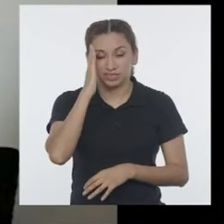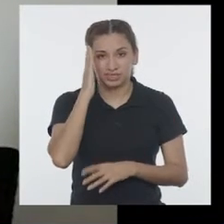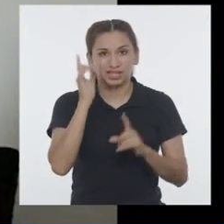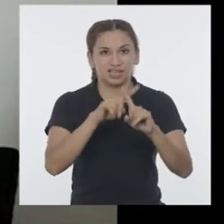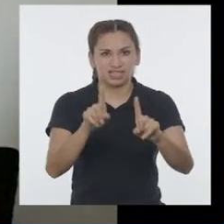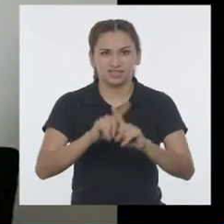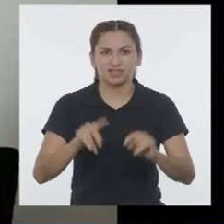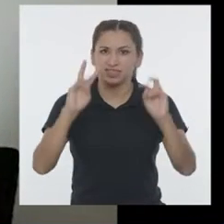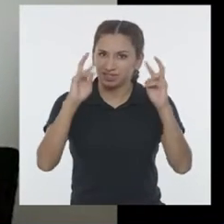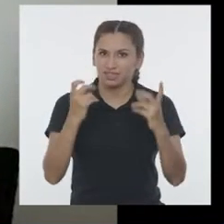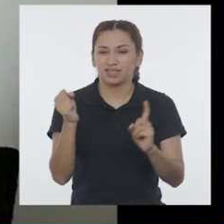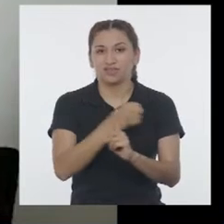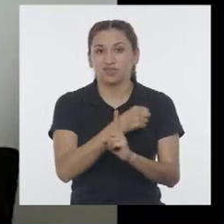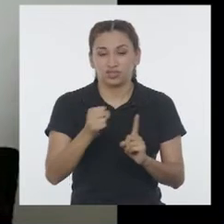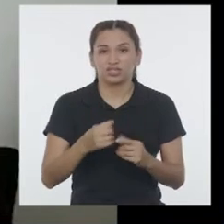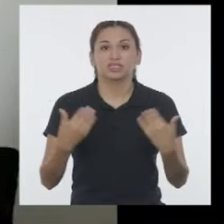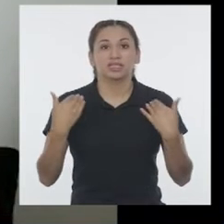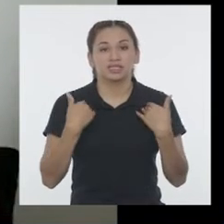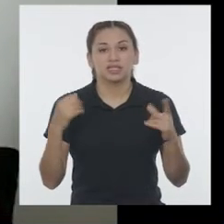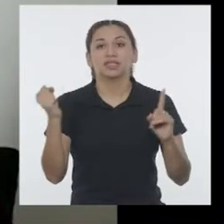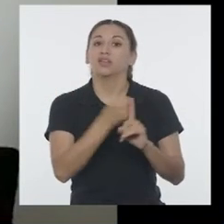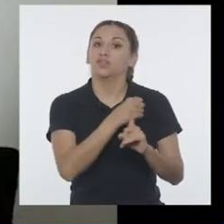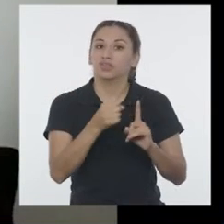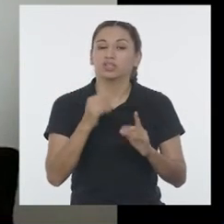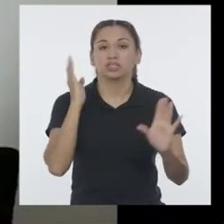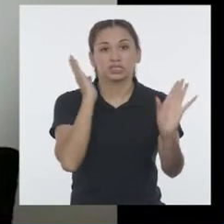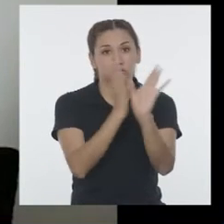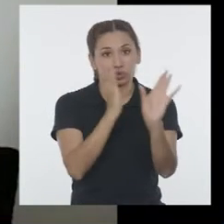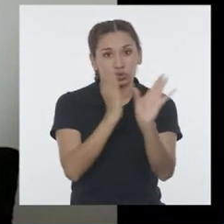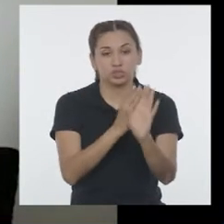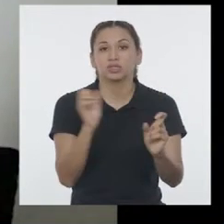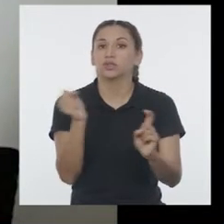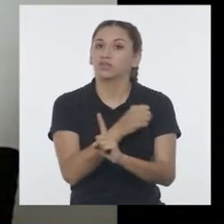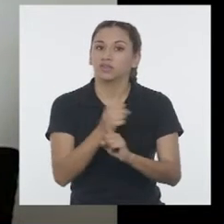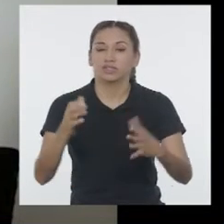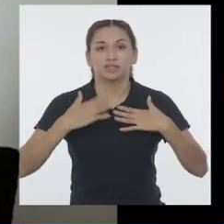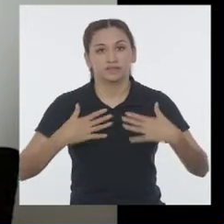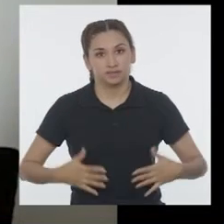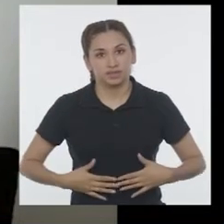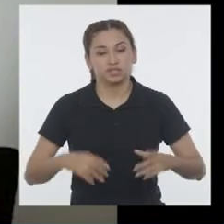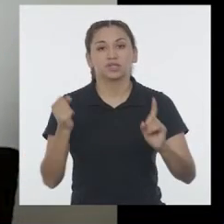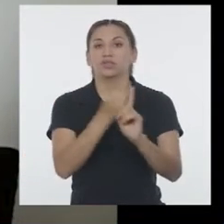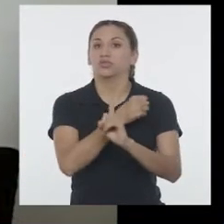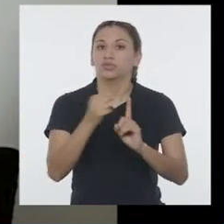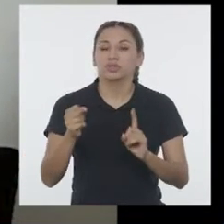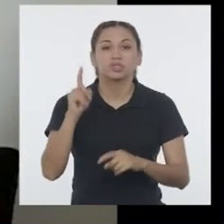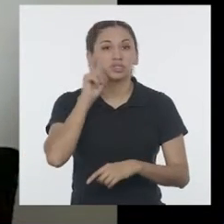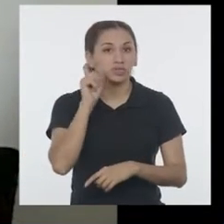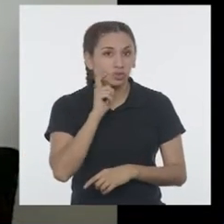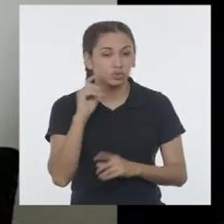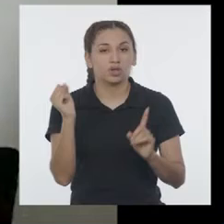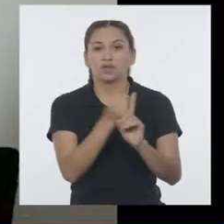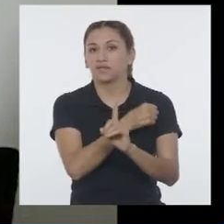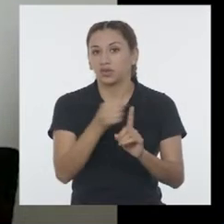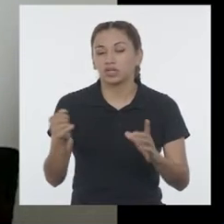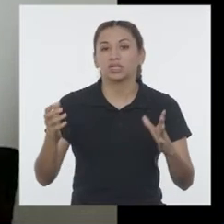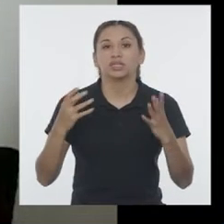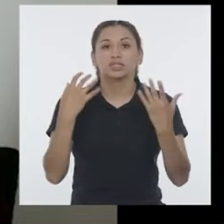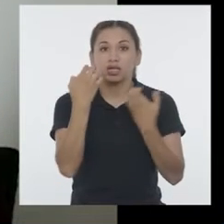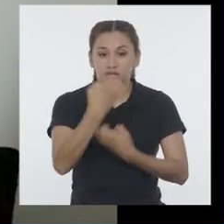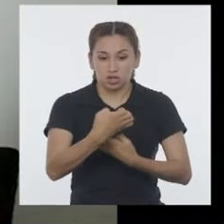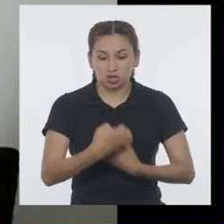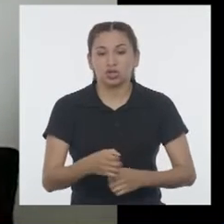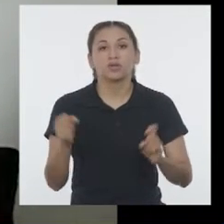existen diferentes tipos de violencia. Tenemos la violencia psicológica, la violencia física, la violencia sexual, la